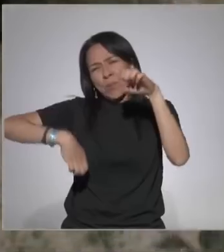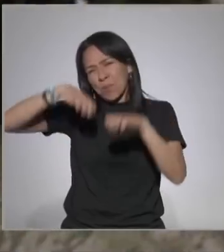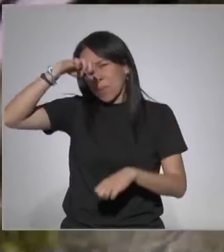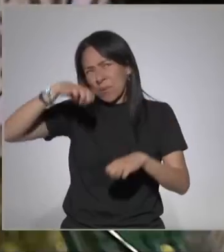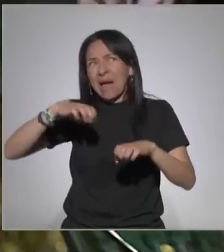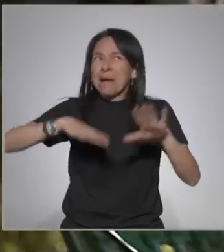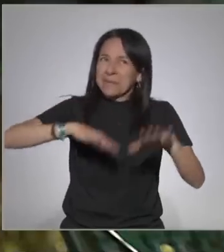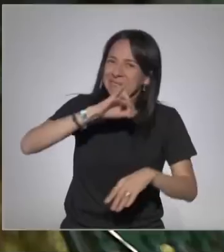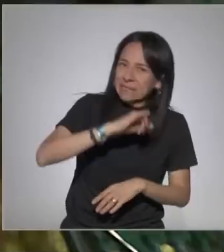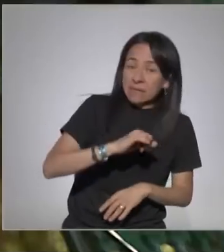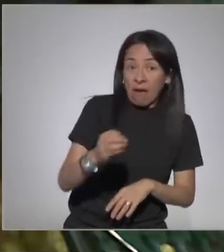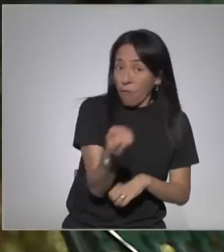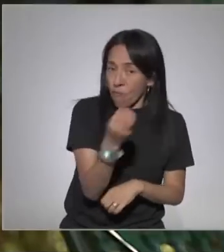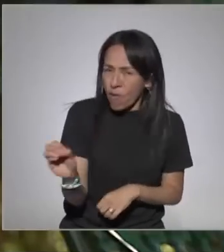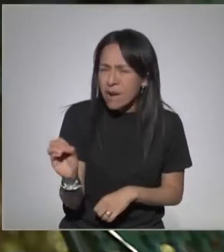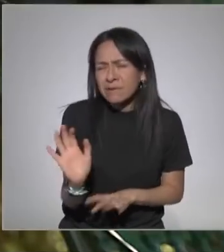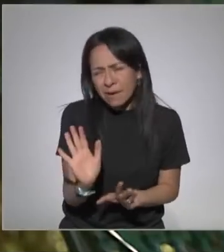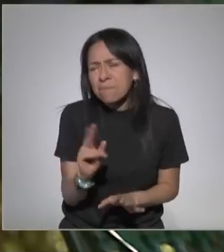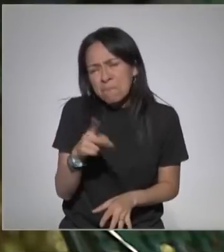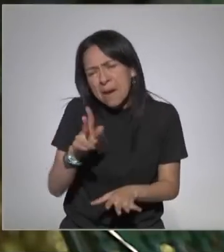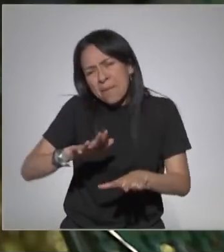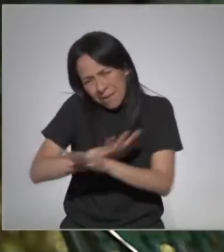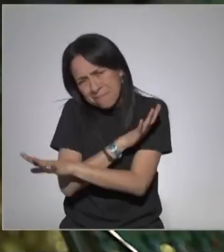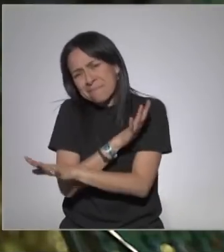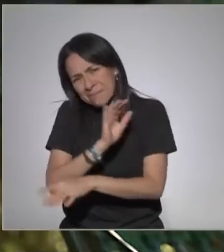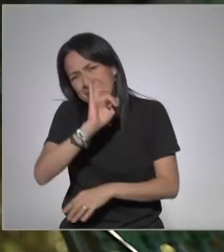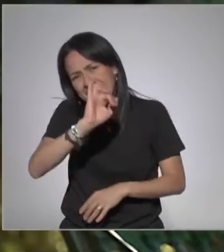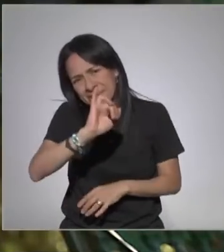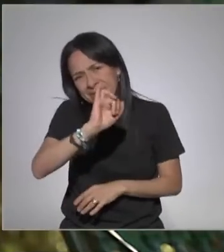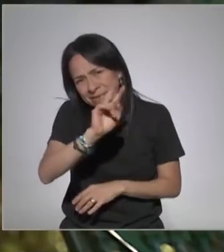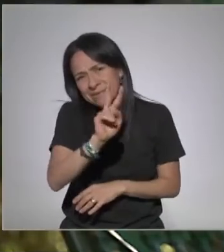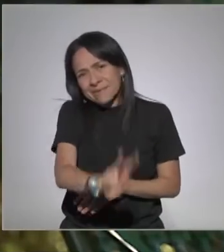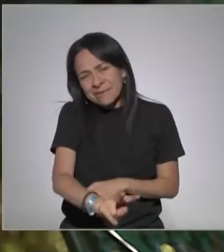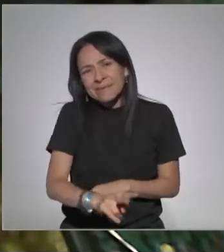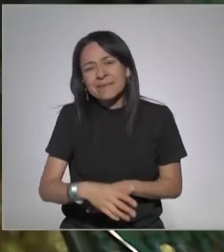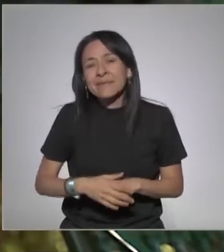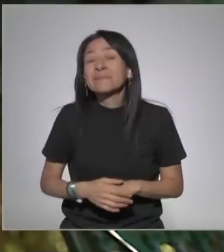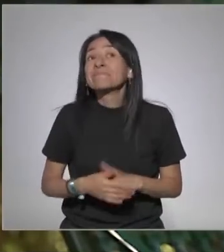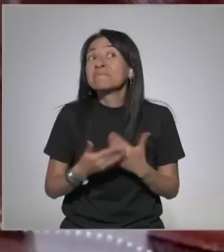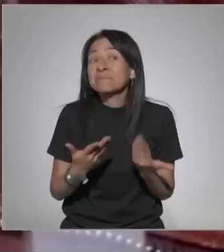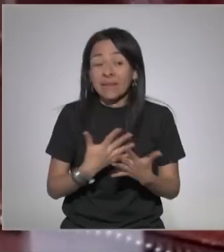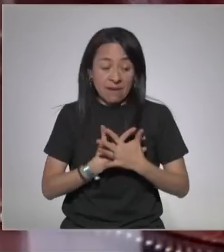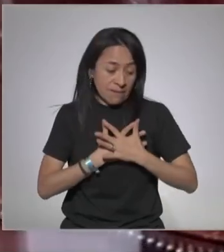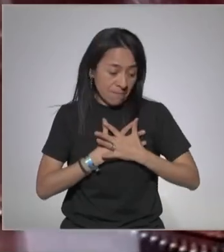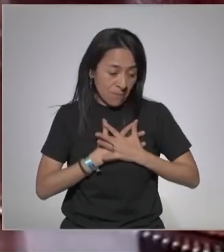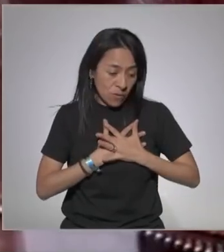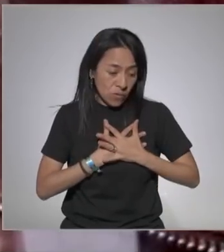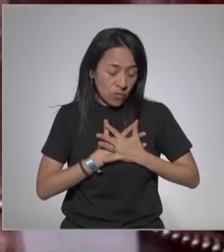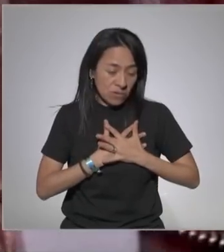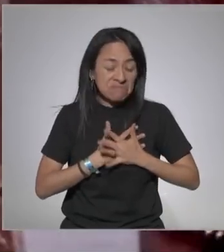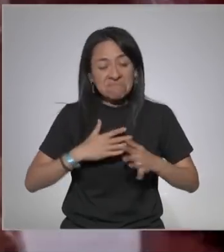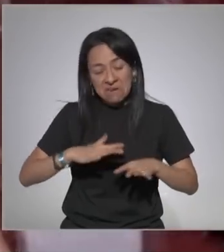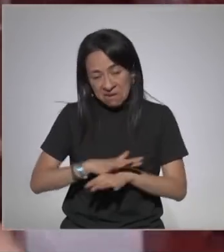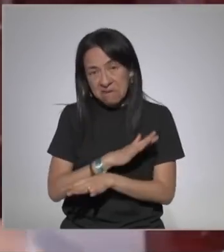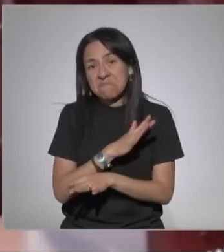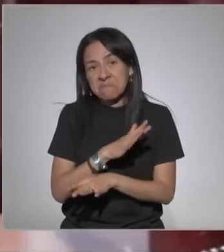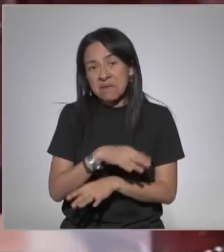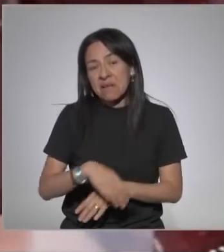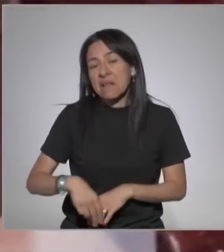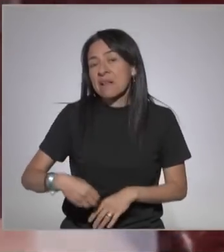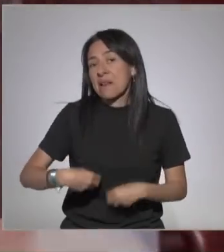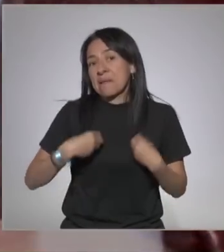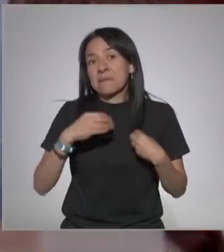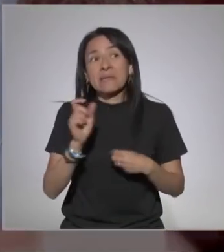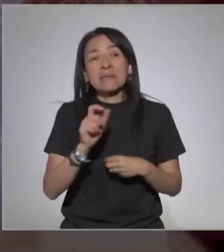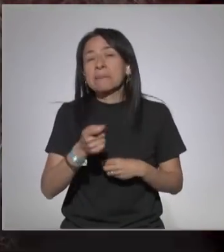necesariamente, pero por supuesto que cambia. O sea, hay pocas cosas que cambian tanto como el amor. a lo largo de la vida. No es lo mismo la primera